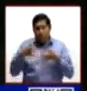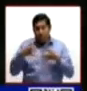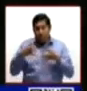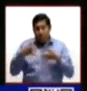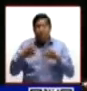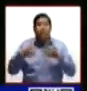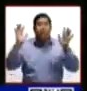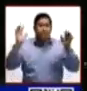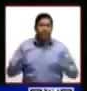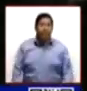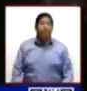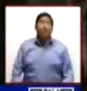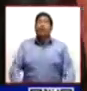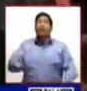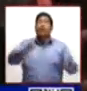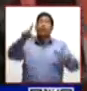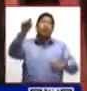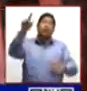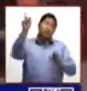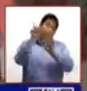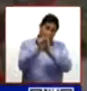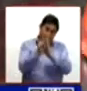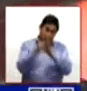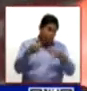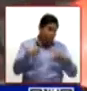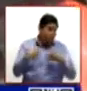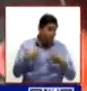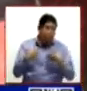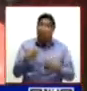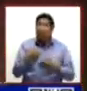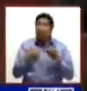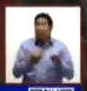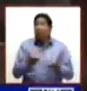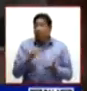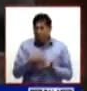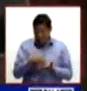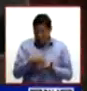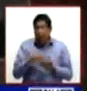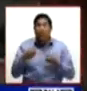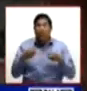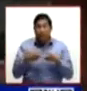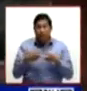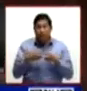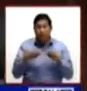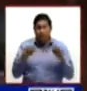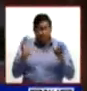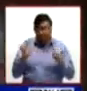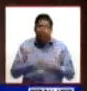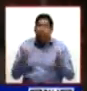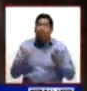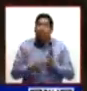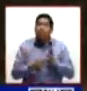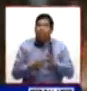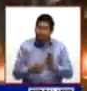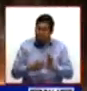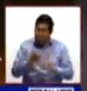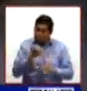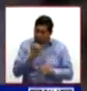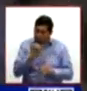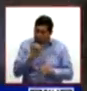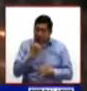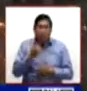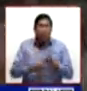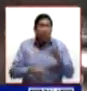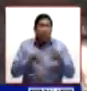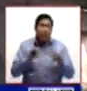Perfecto. Entonces, en algunos 20 minutos, como nos estaban explicando, se va a restablecer la luz en este lugar. Pero te muestro lo que pasa y lo que les